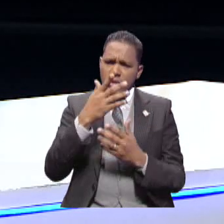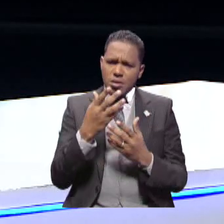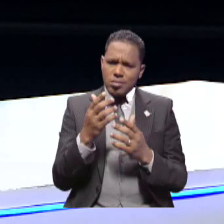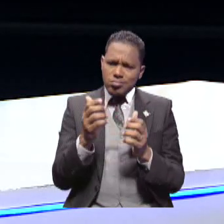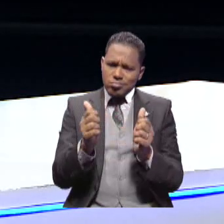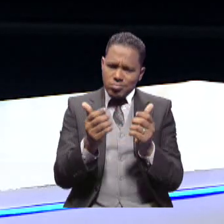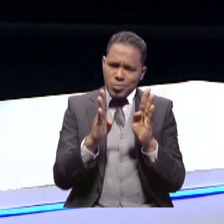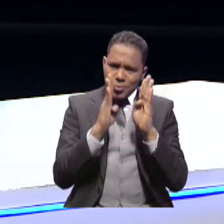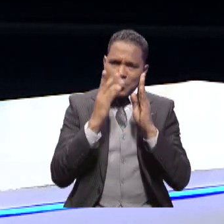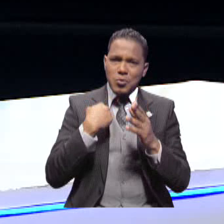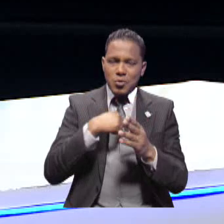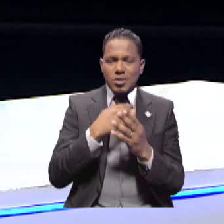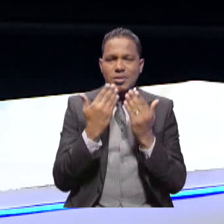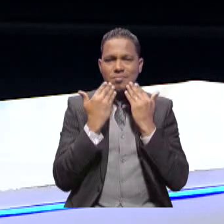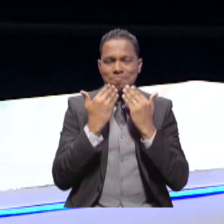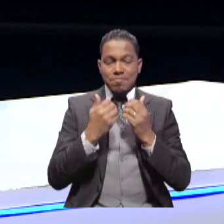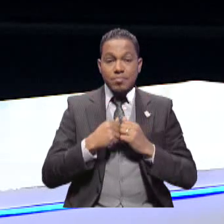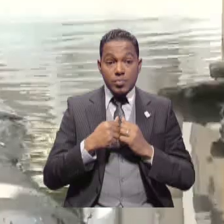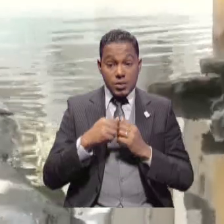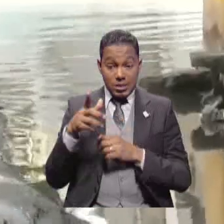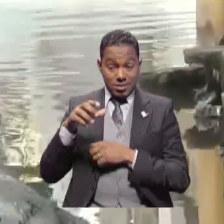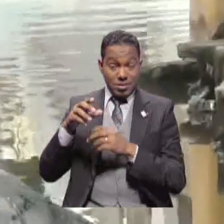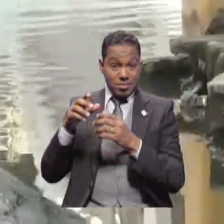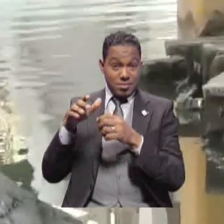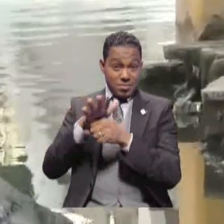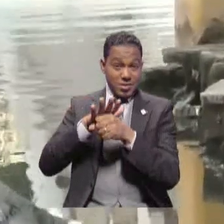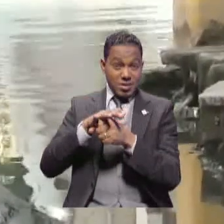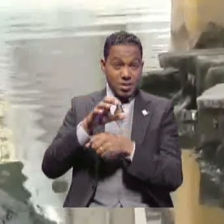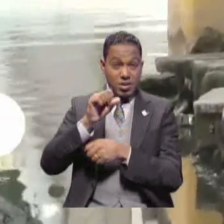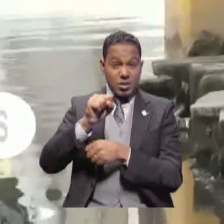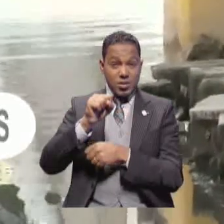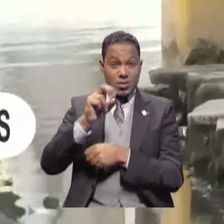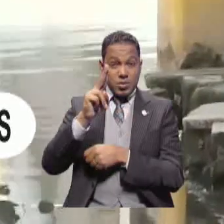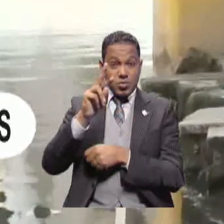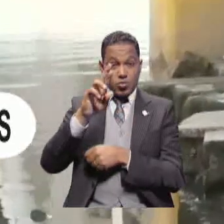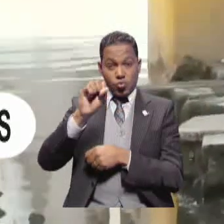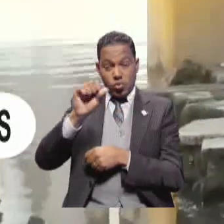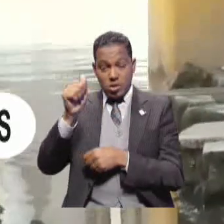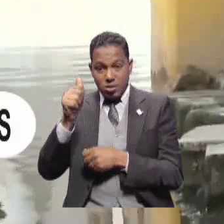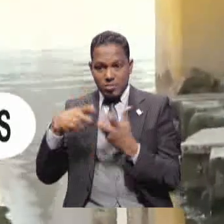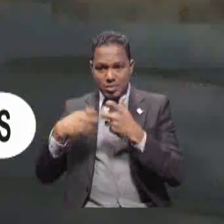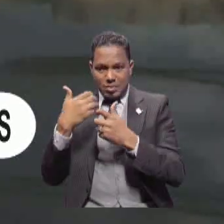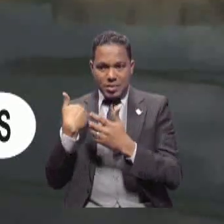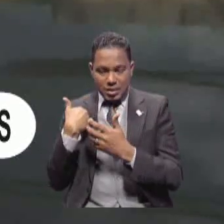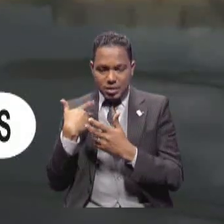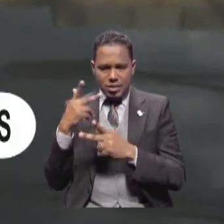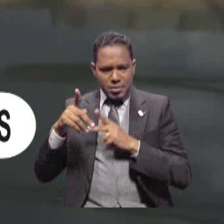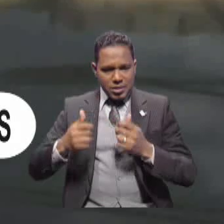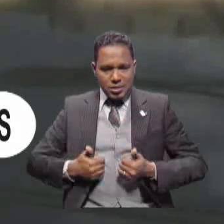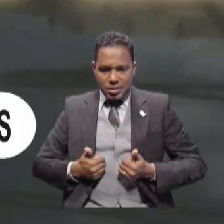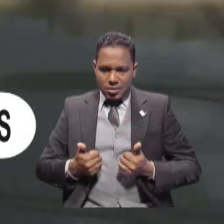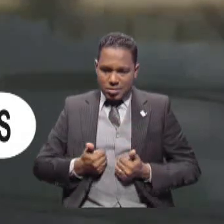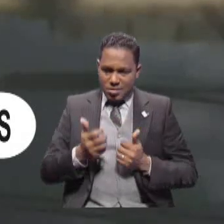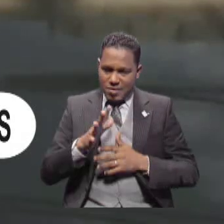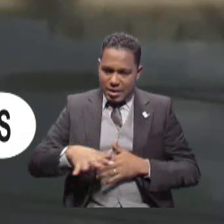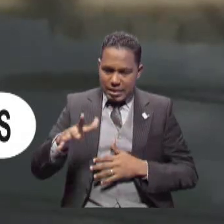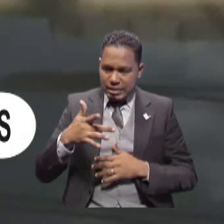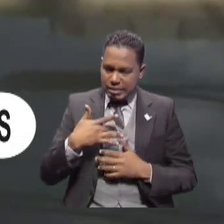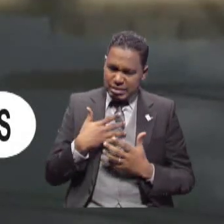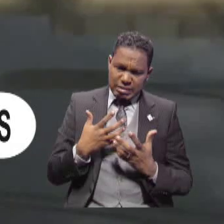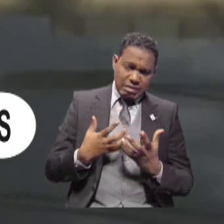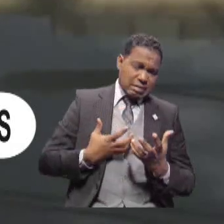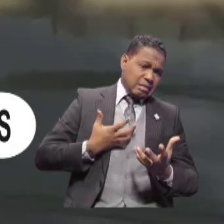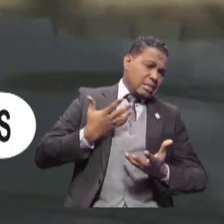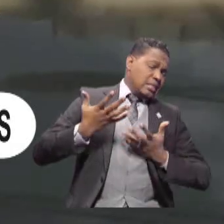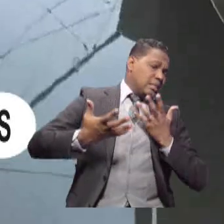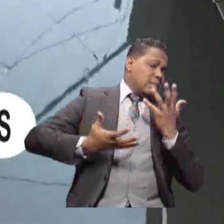nosotros en el barrio de la sursa Pues hay una problemática y sus moradores Pues están con el grito al cielo